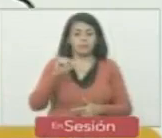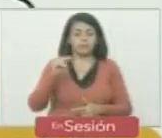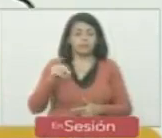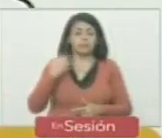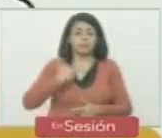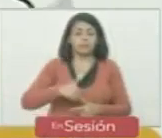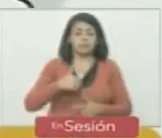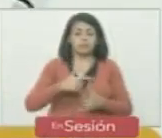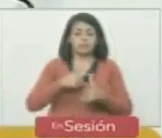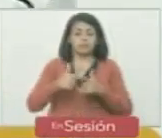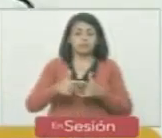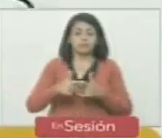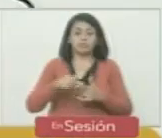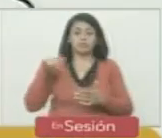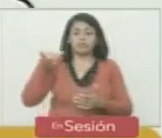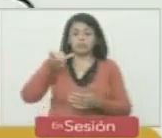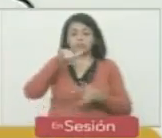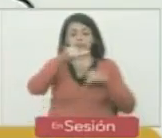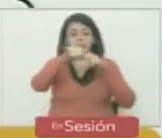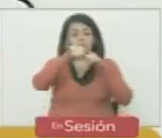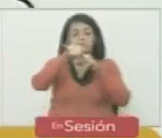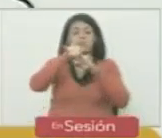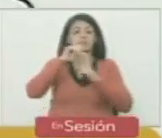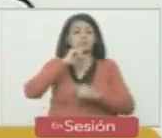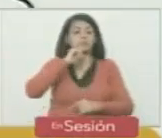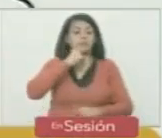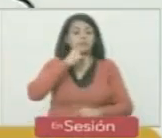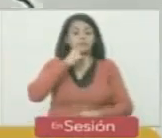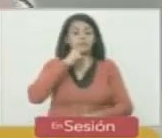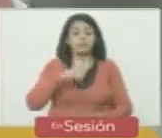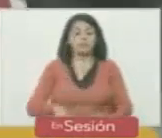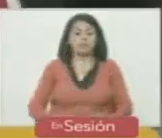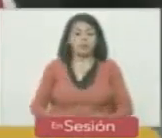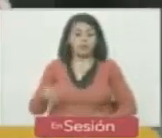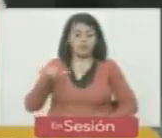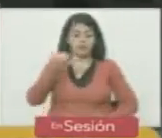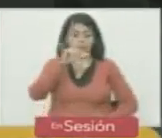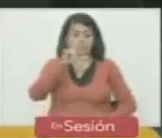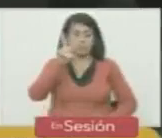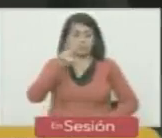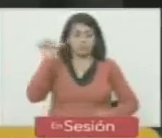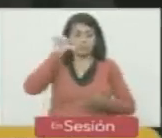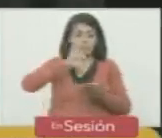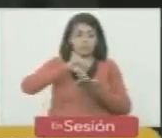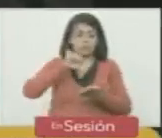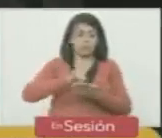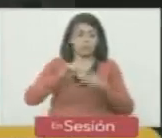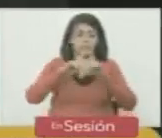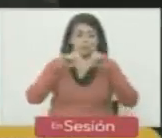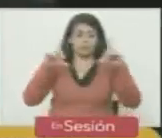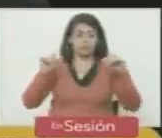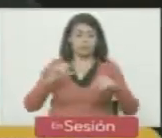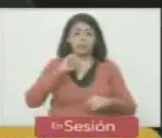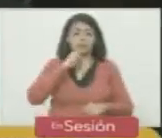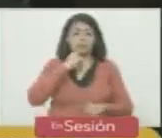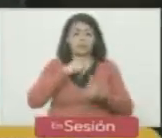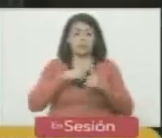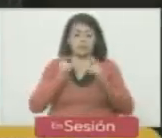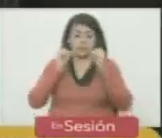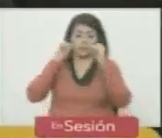un vuelo misterioso. Avión venezolano-iraní, las claves del caso que